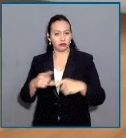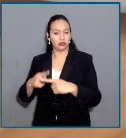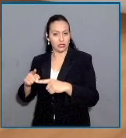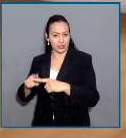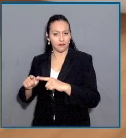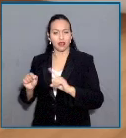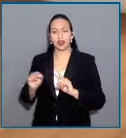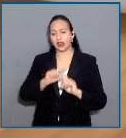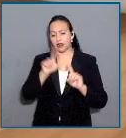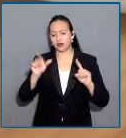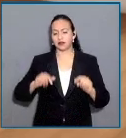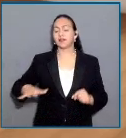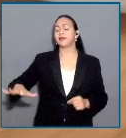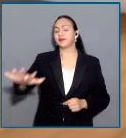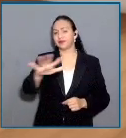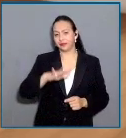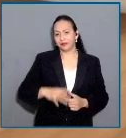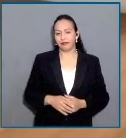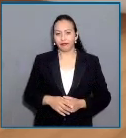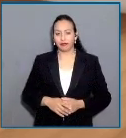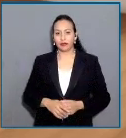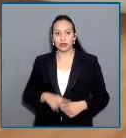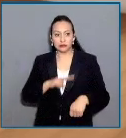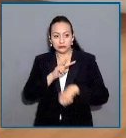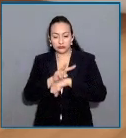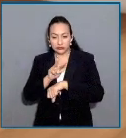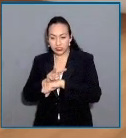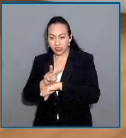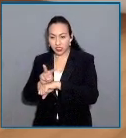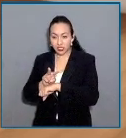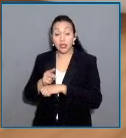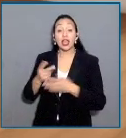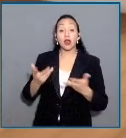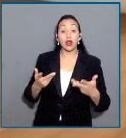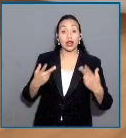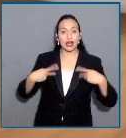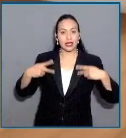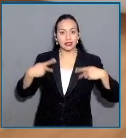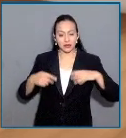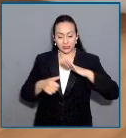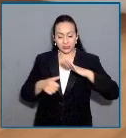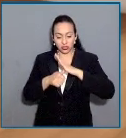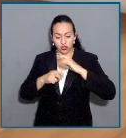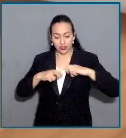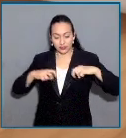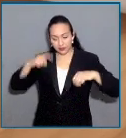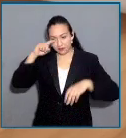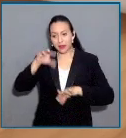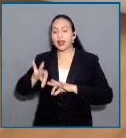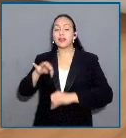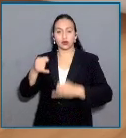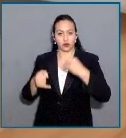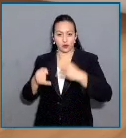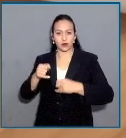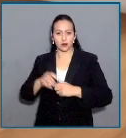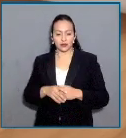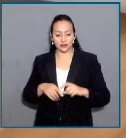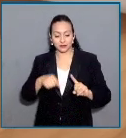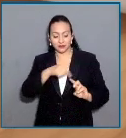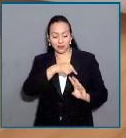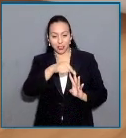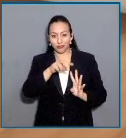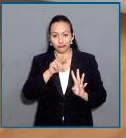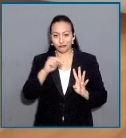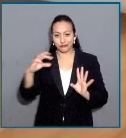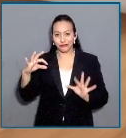capital del país vigilarán que las personas integrantes de las mesas de votación en la elección judicial no tengan filiación partidista y